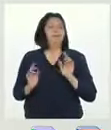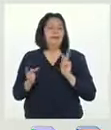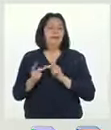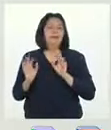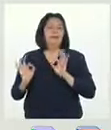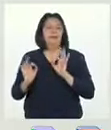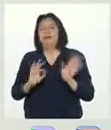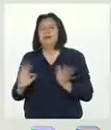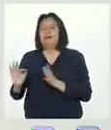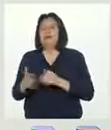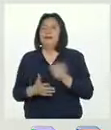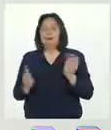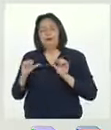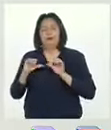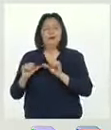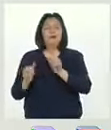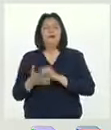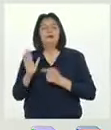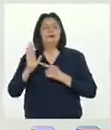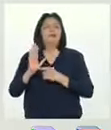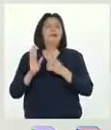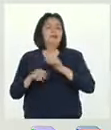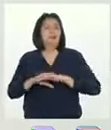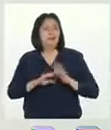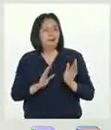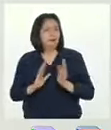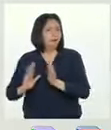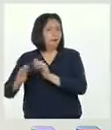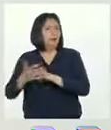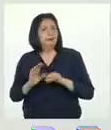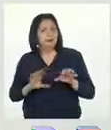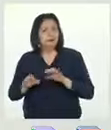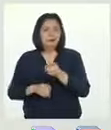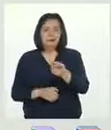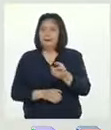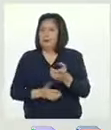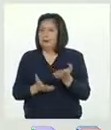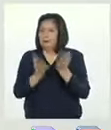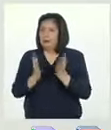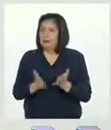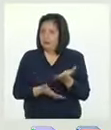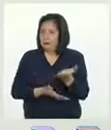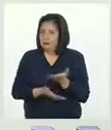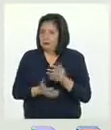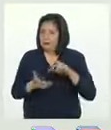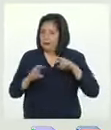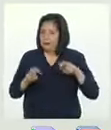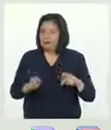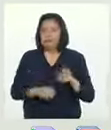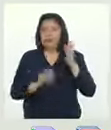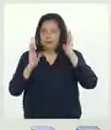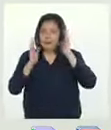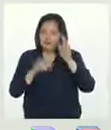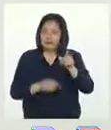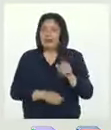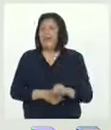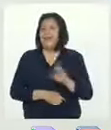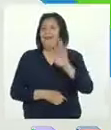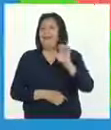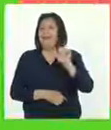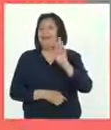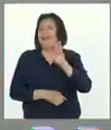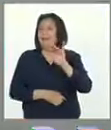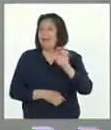Perfecto. Ahora sí, vamos a continuar presentando el plan de acción que nuestros estudiantes invitados han analizado. Escuchemos a